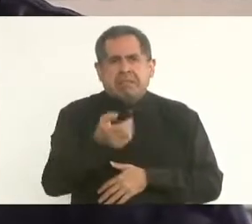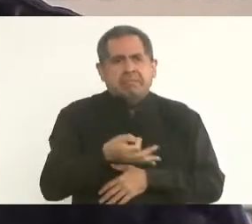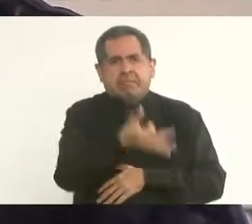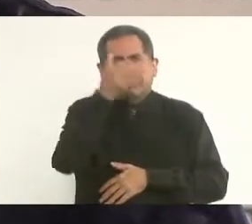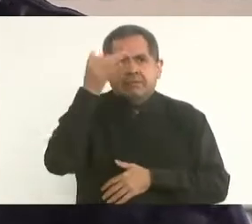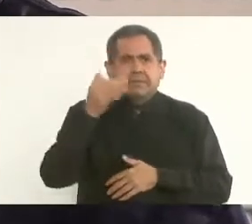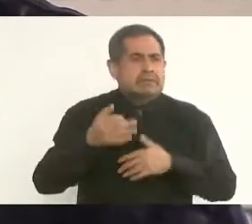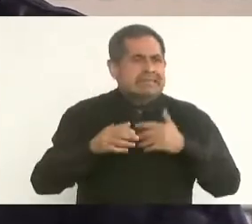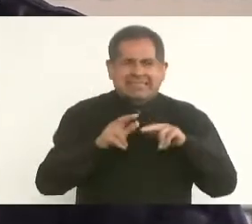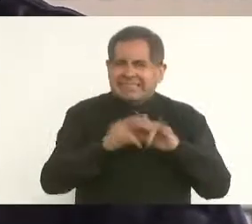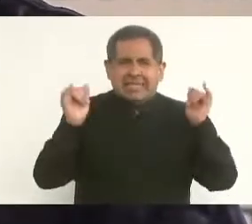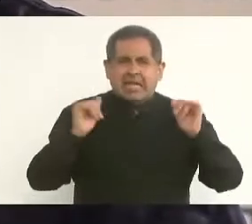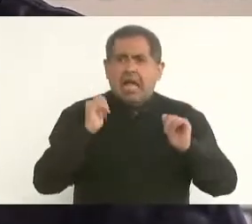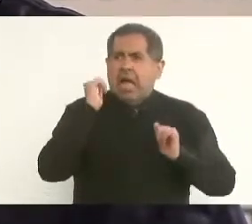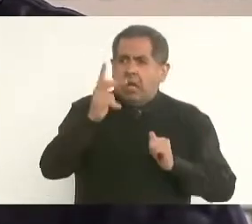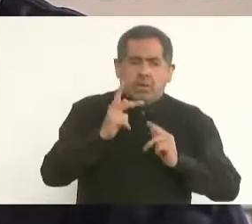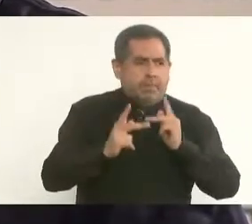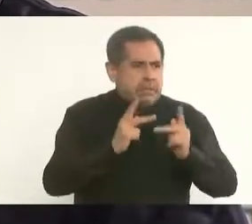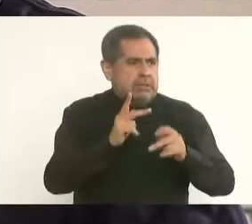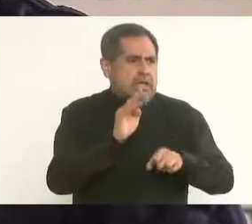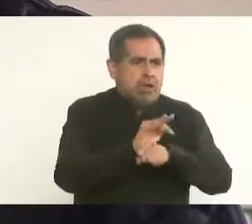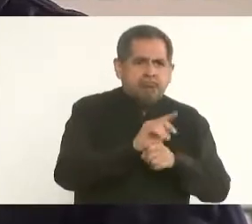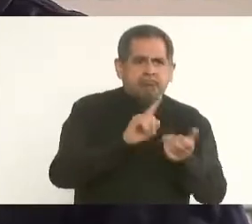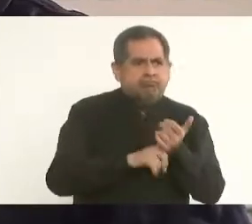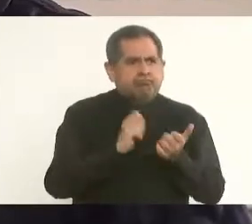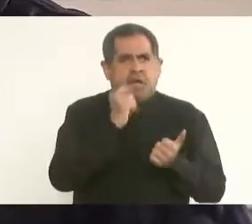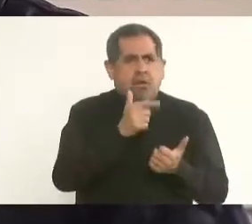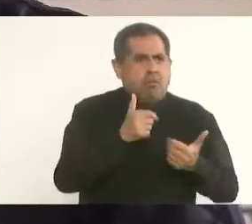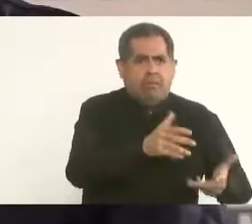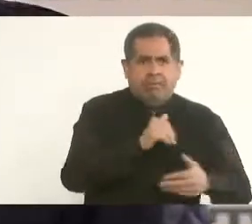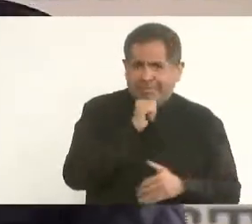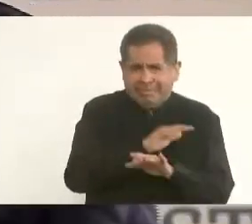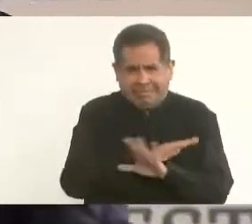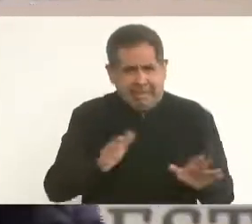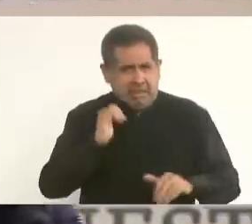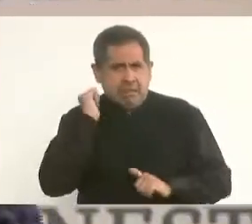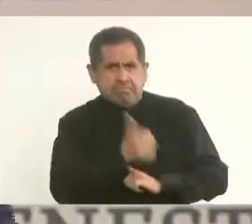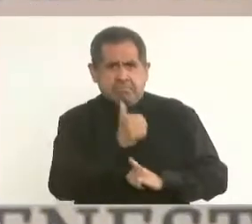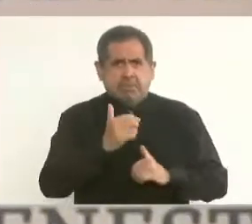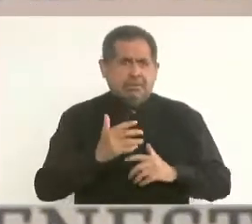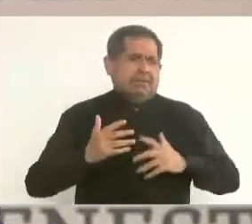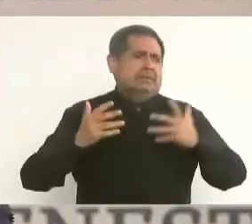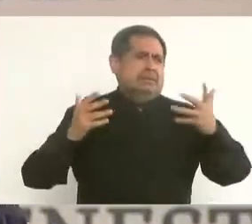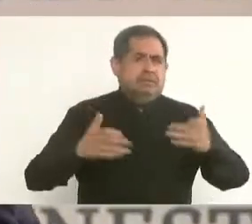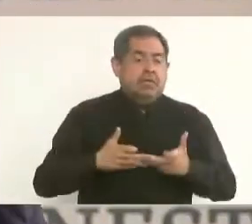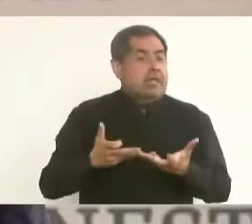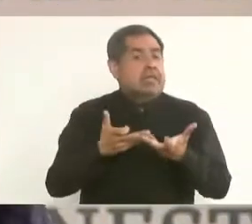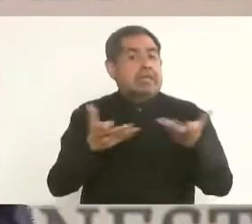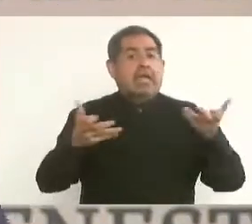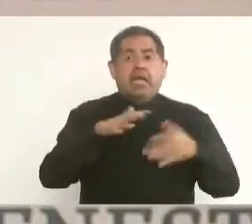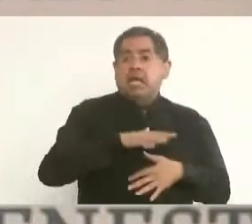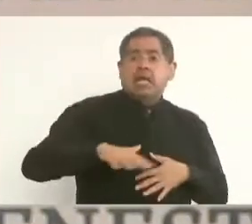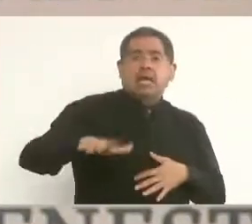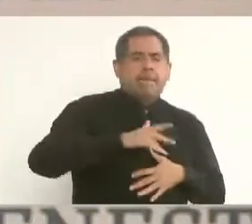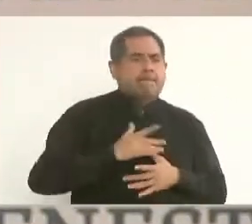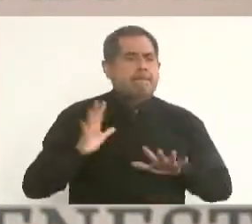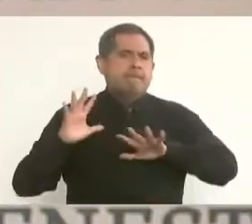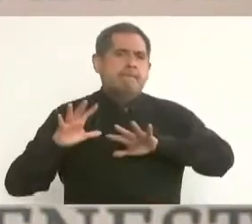ninguna prestación. Y las tierras estaban acaparadas,